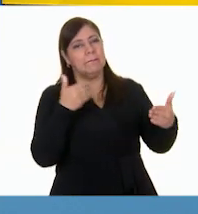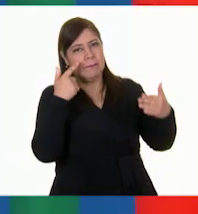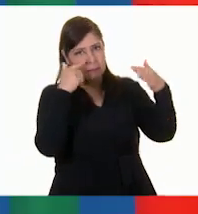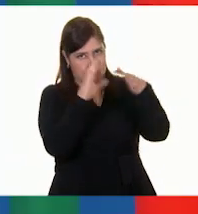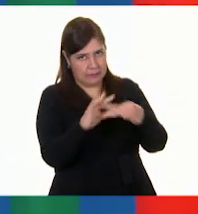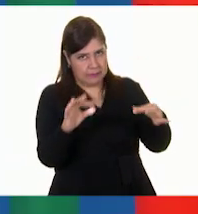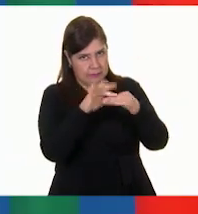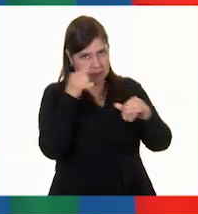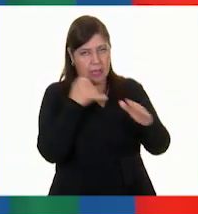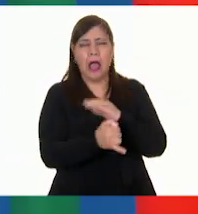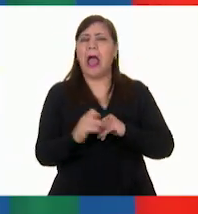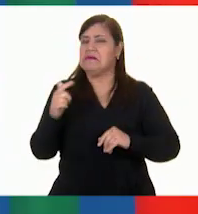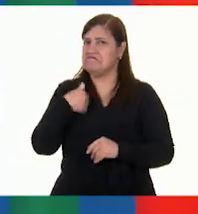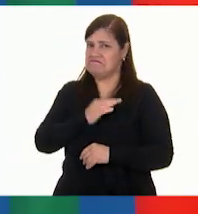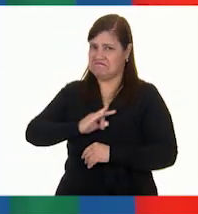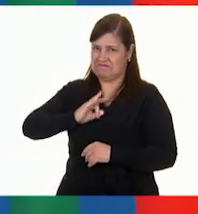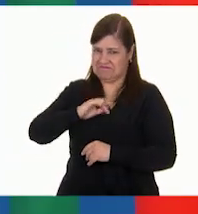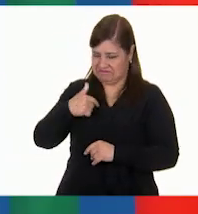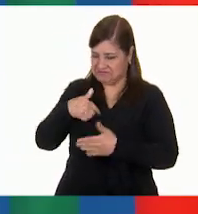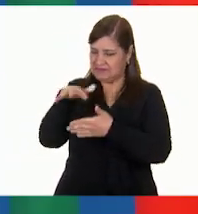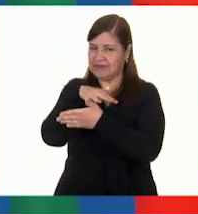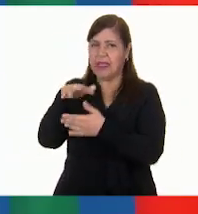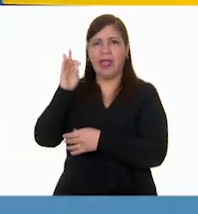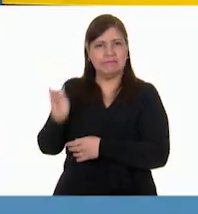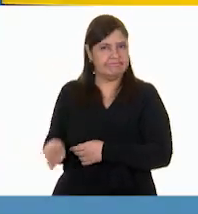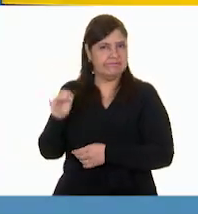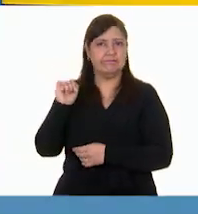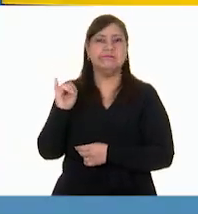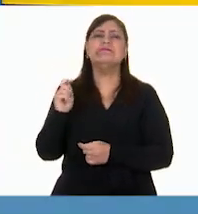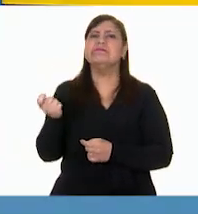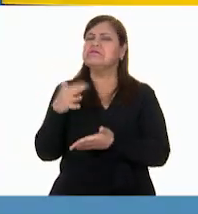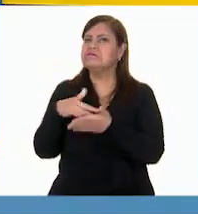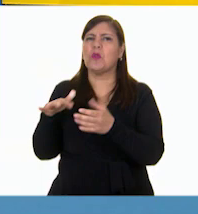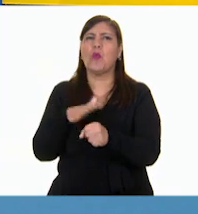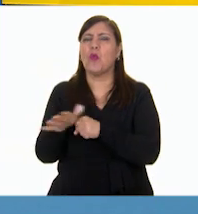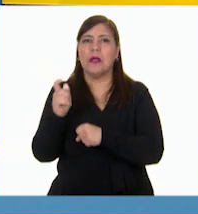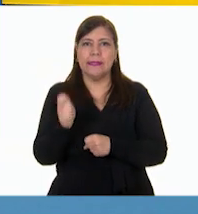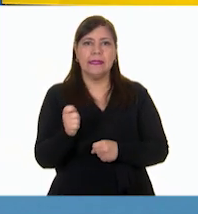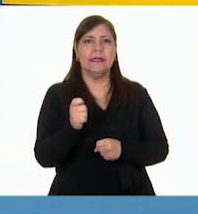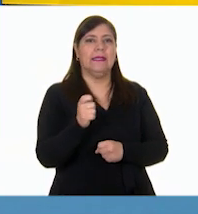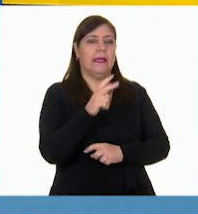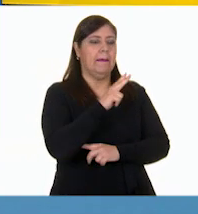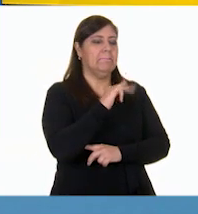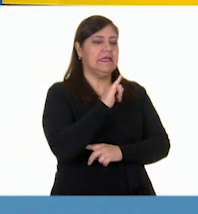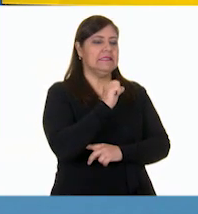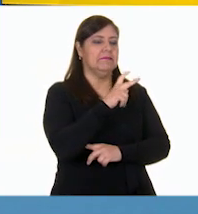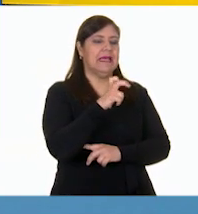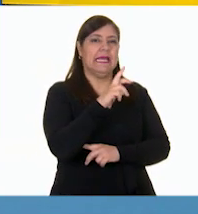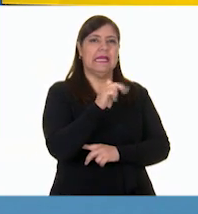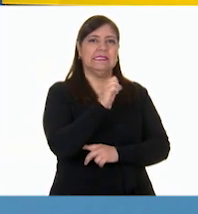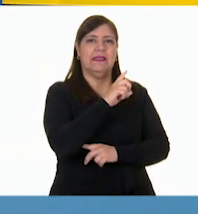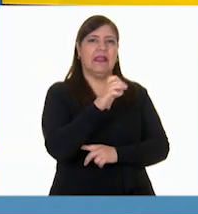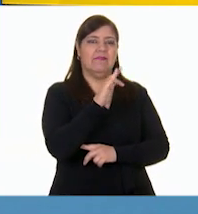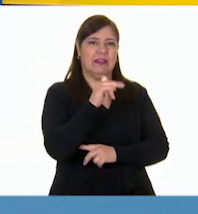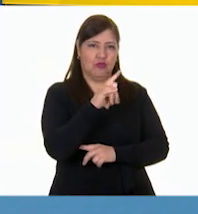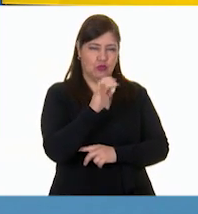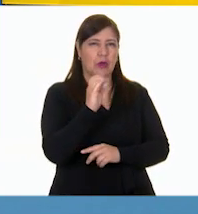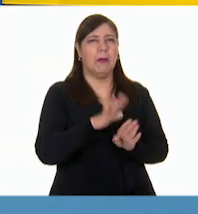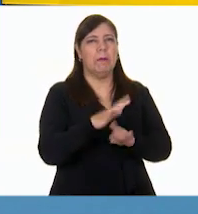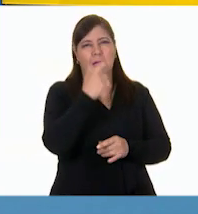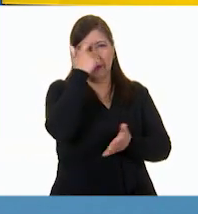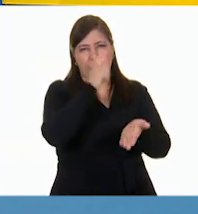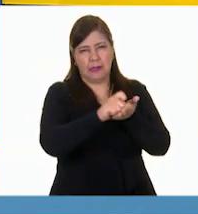materia. Ah, pues yo feliz. ¿Y qué vamos a leer el día de hoy? Vamos a leer Las vísperas del Fausto, del autor argentino Adolfo